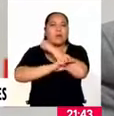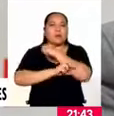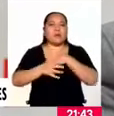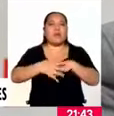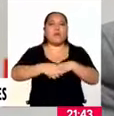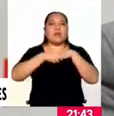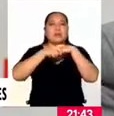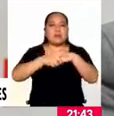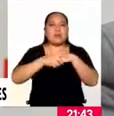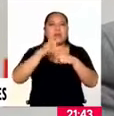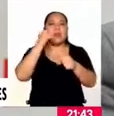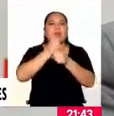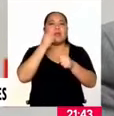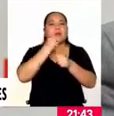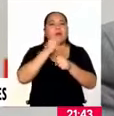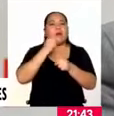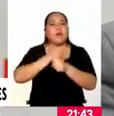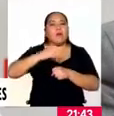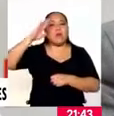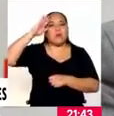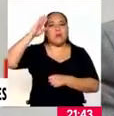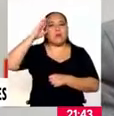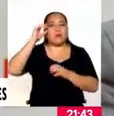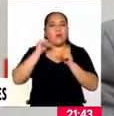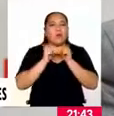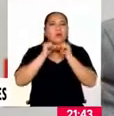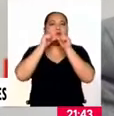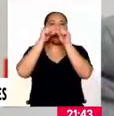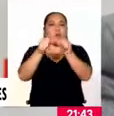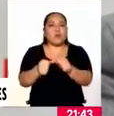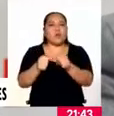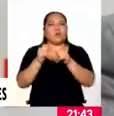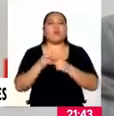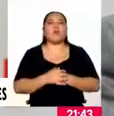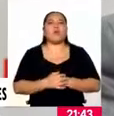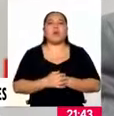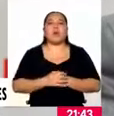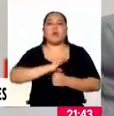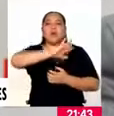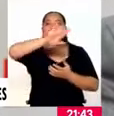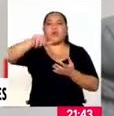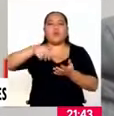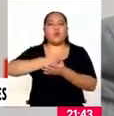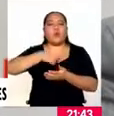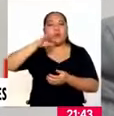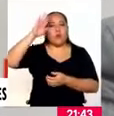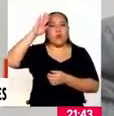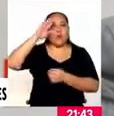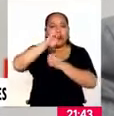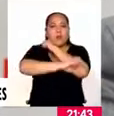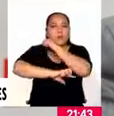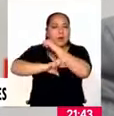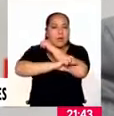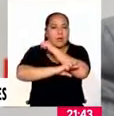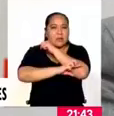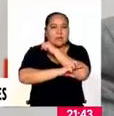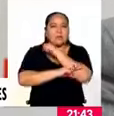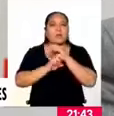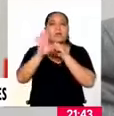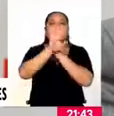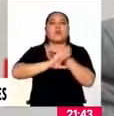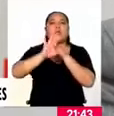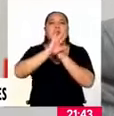Felicito el accionar de nuestra Policía Nacional, que continúa en todo el país defendiendo la